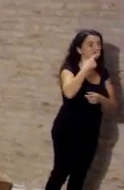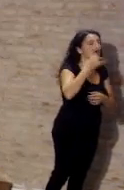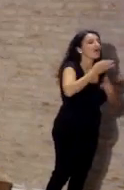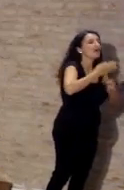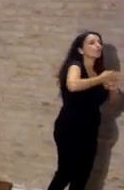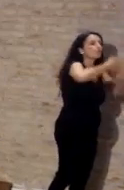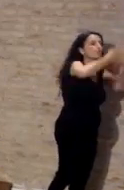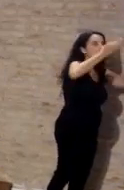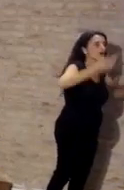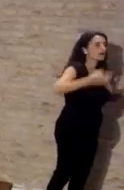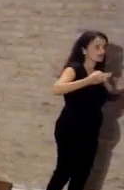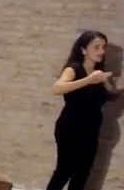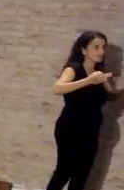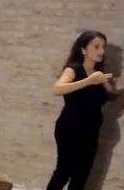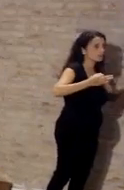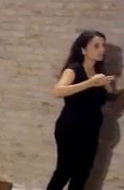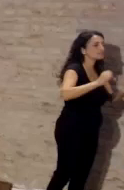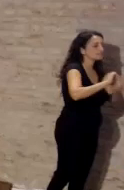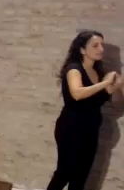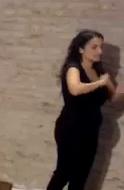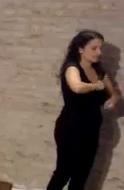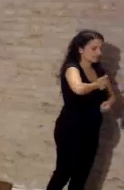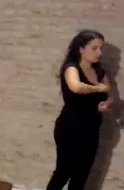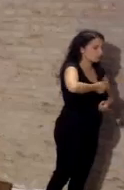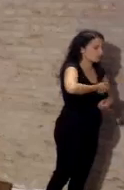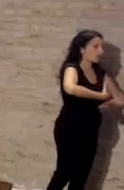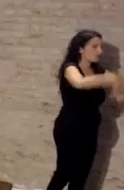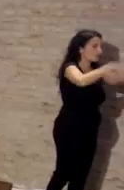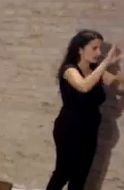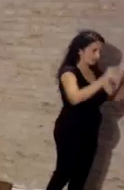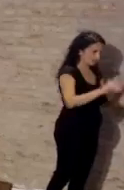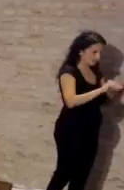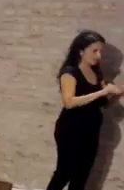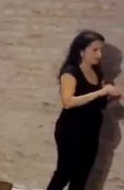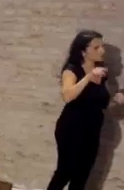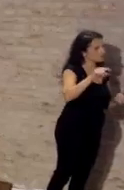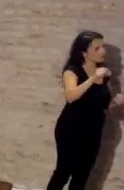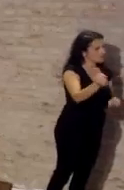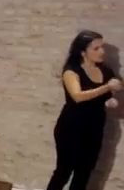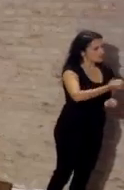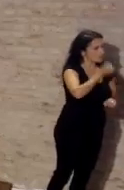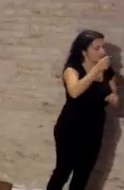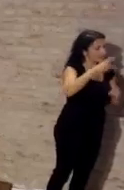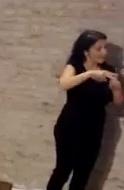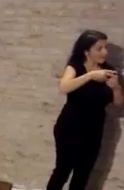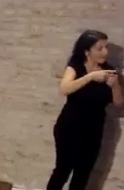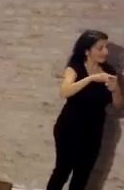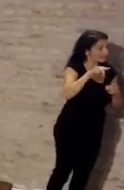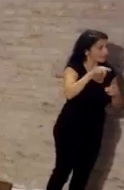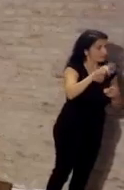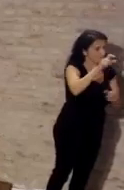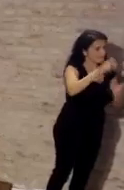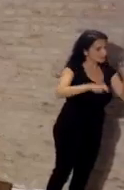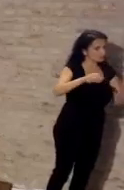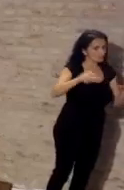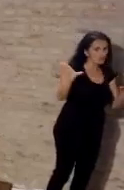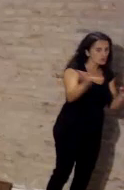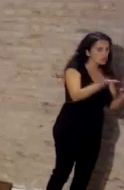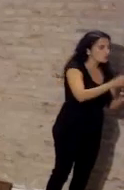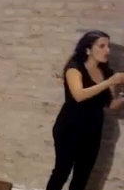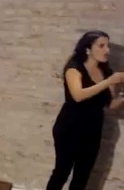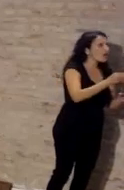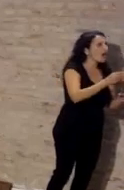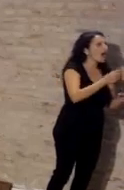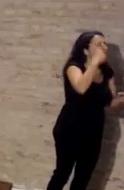sexual integral Eso significa esi y es una herramienta que tenemos las personas para aprender sobre nuestros